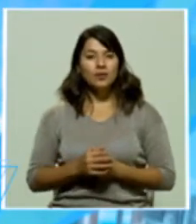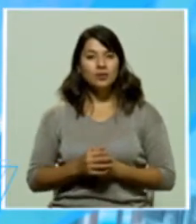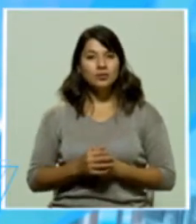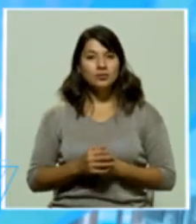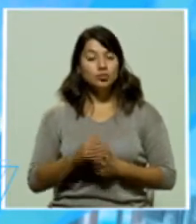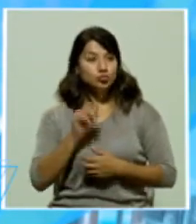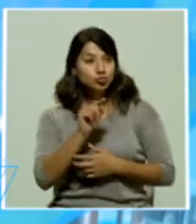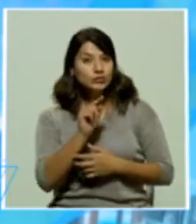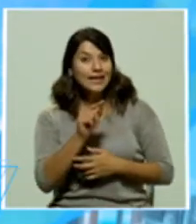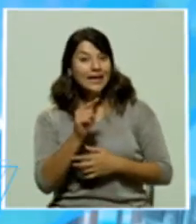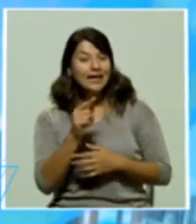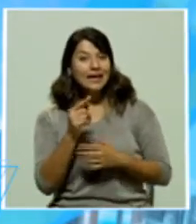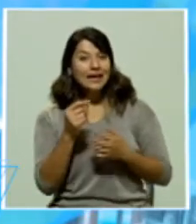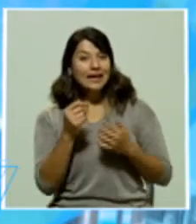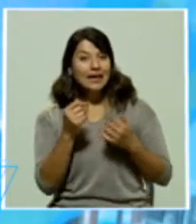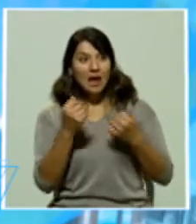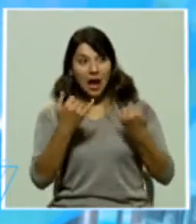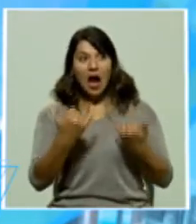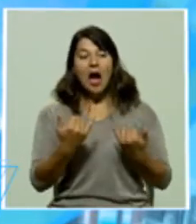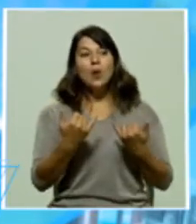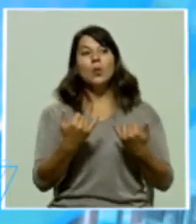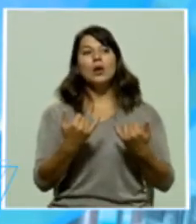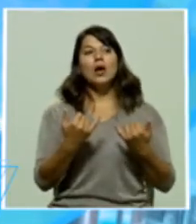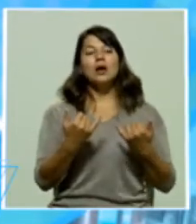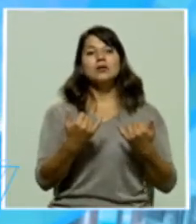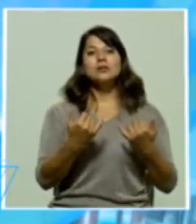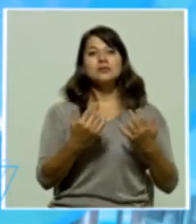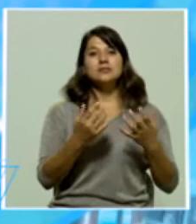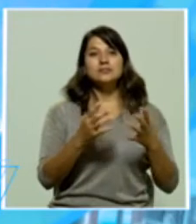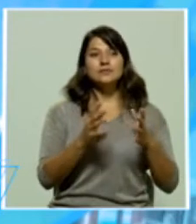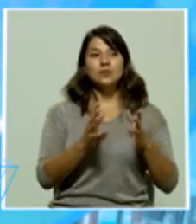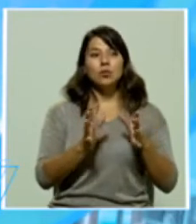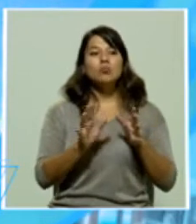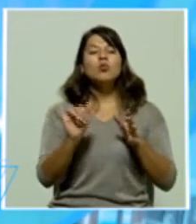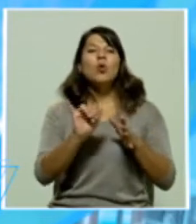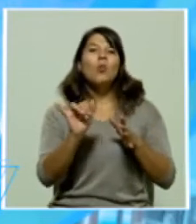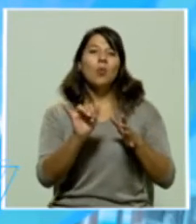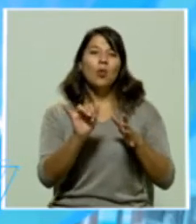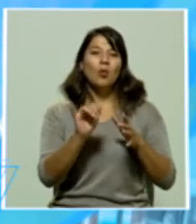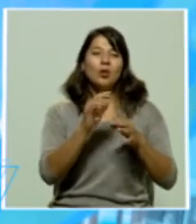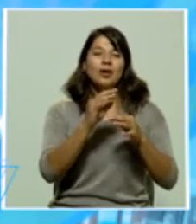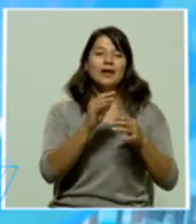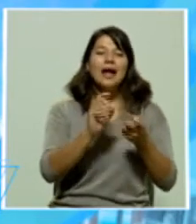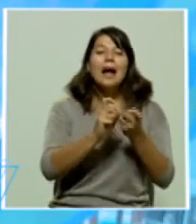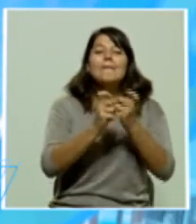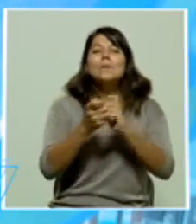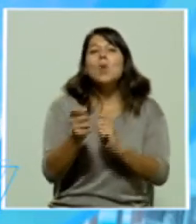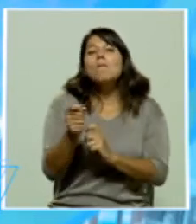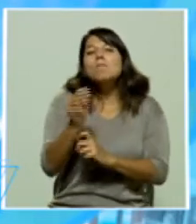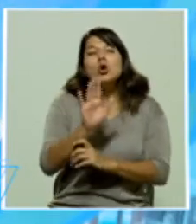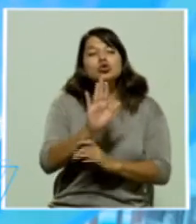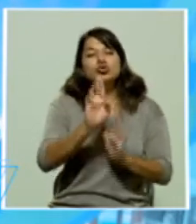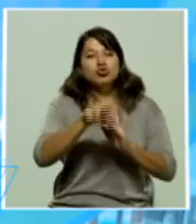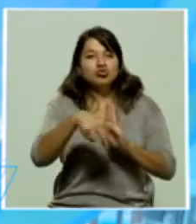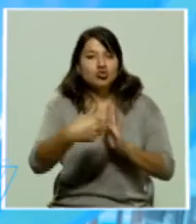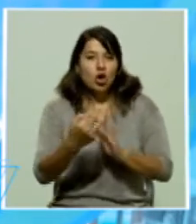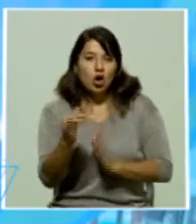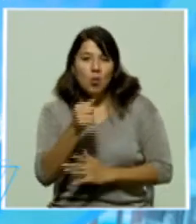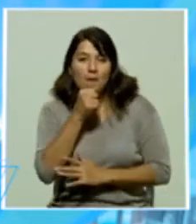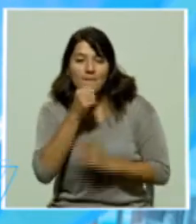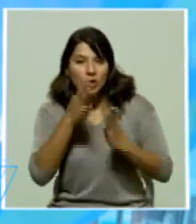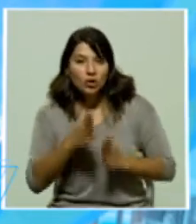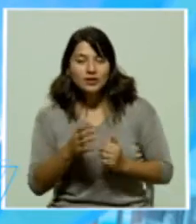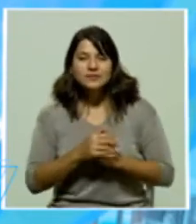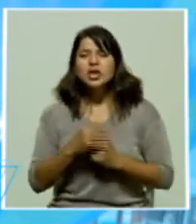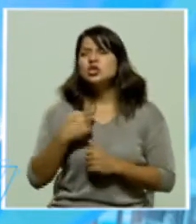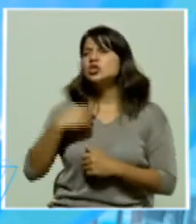¿Te estás corriendo del rol tradicional del Randall Rivera que conocemos? Bueno, yo creo que uno tiene que explorar todos